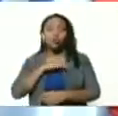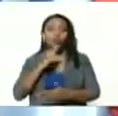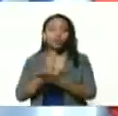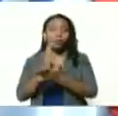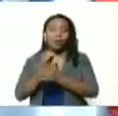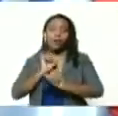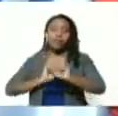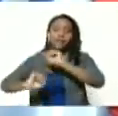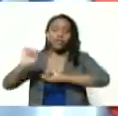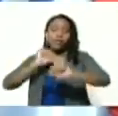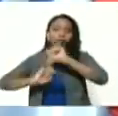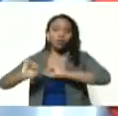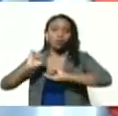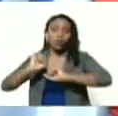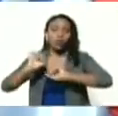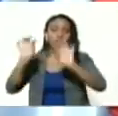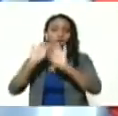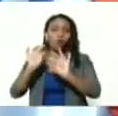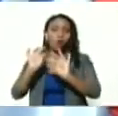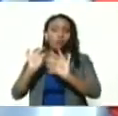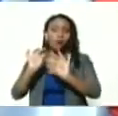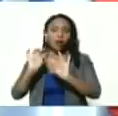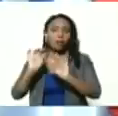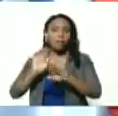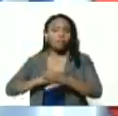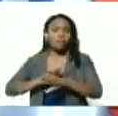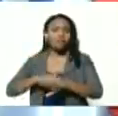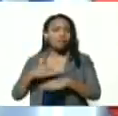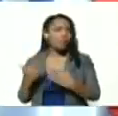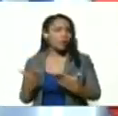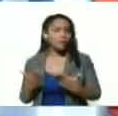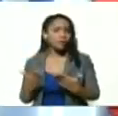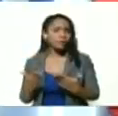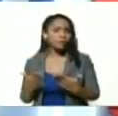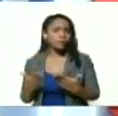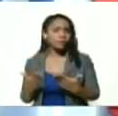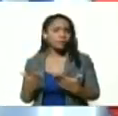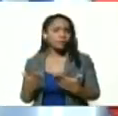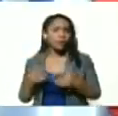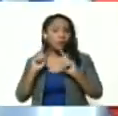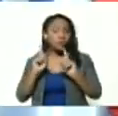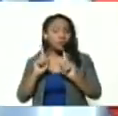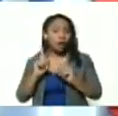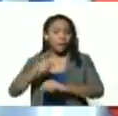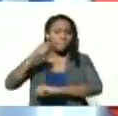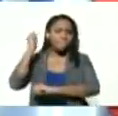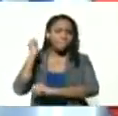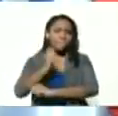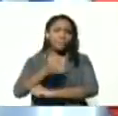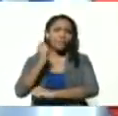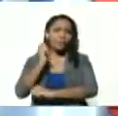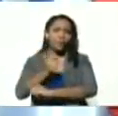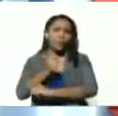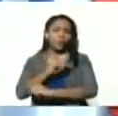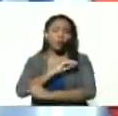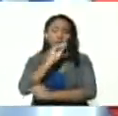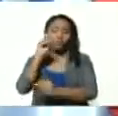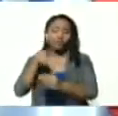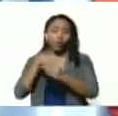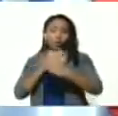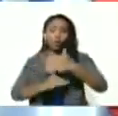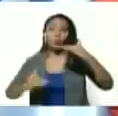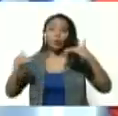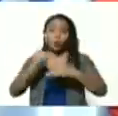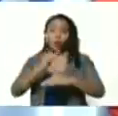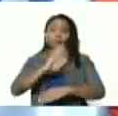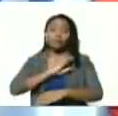la apelación con efecto suspensivo. ¿Por qué? Porque una corte de instancia superior tendría